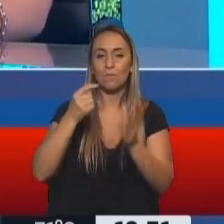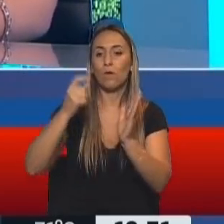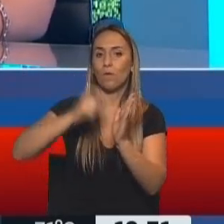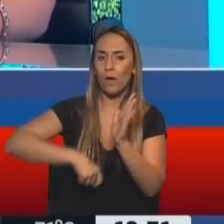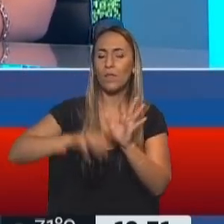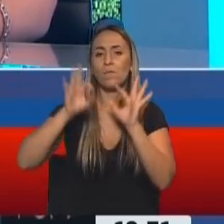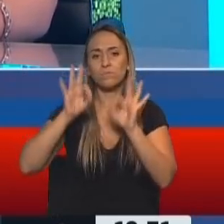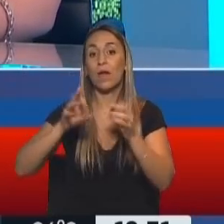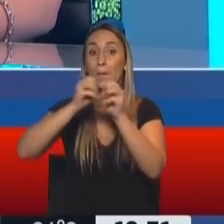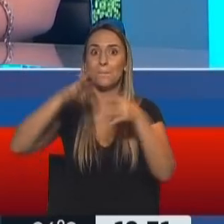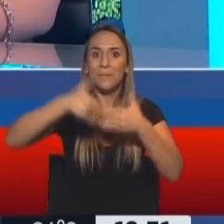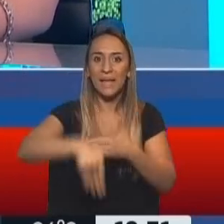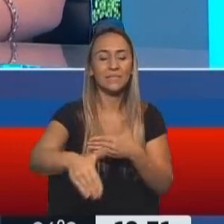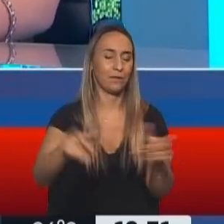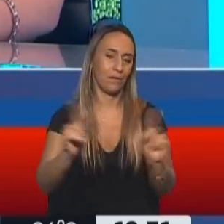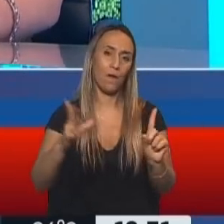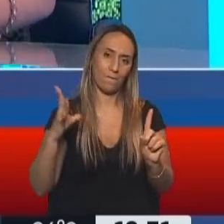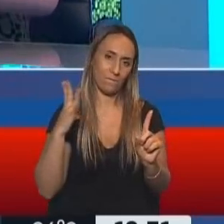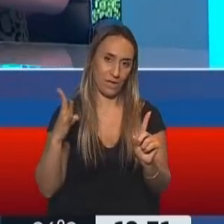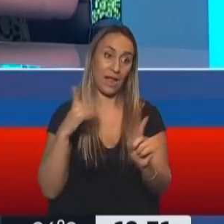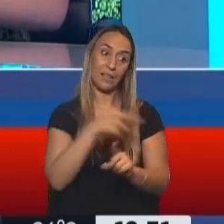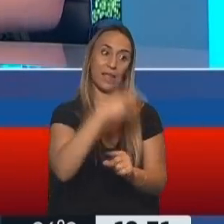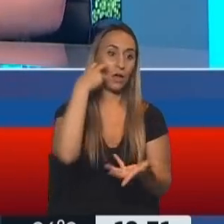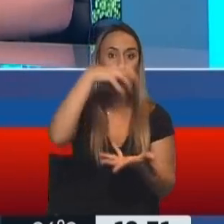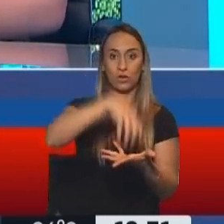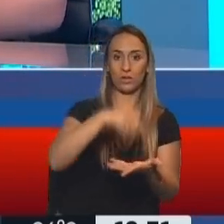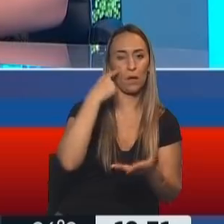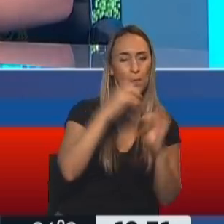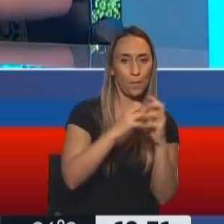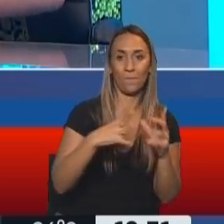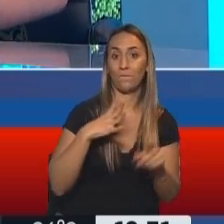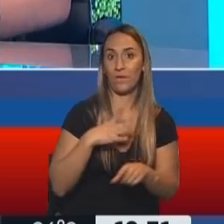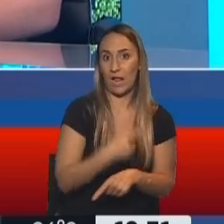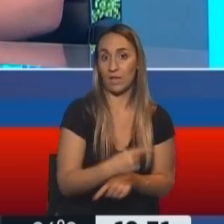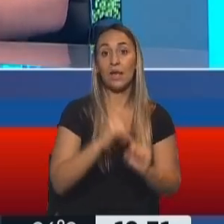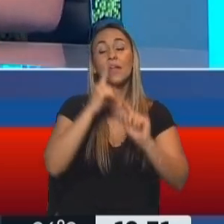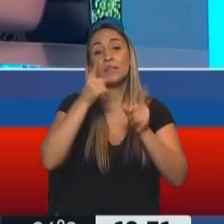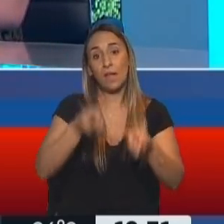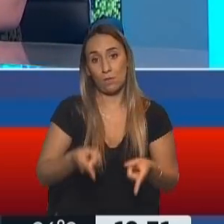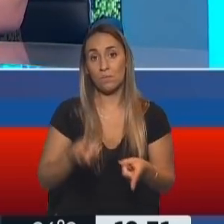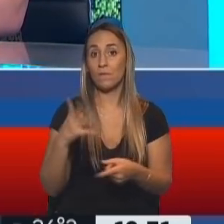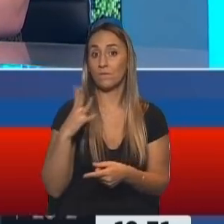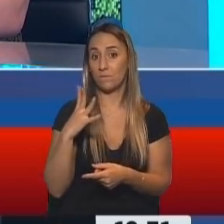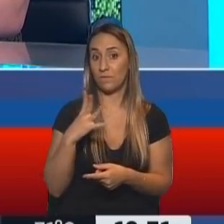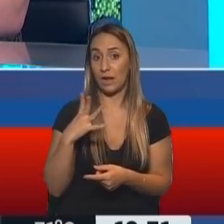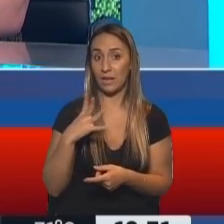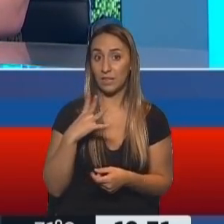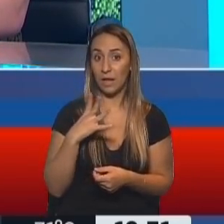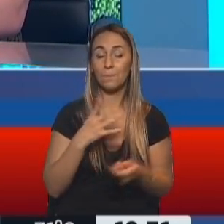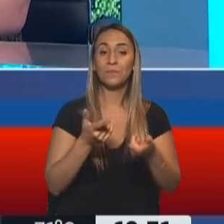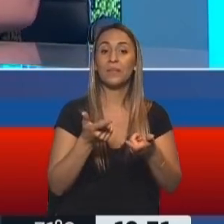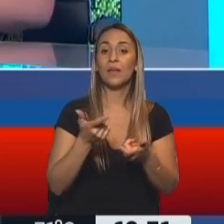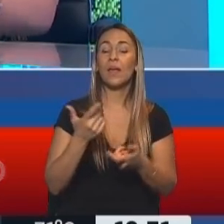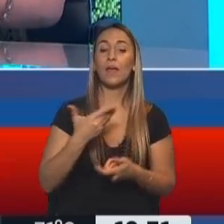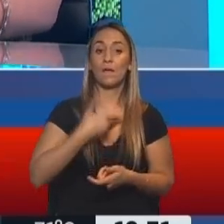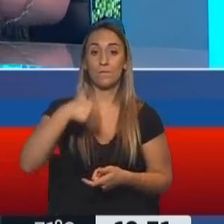todavía la instancia parlamentaria, falta también que, por sobre todas las cosas, lo apruebe el directorio del Fondo